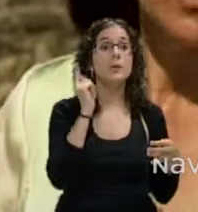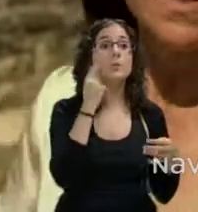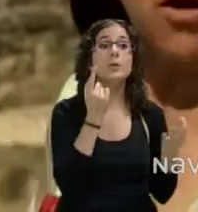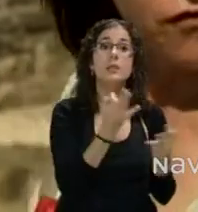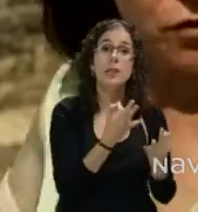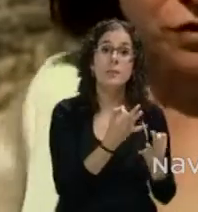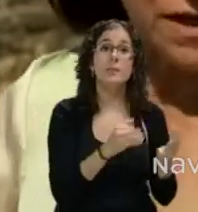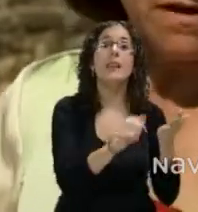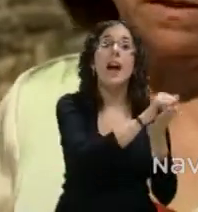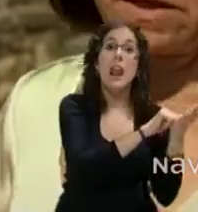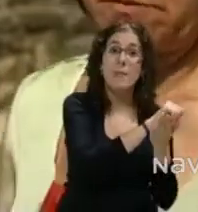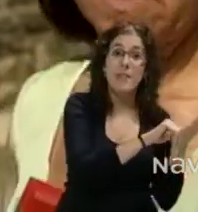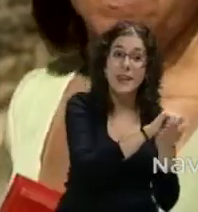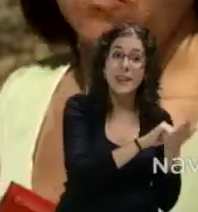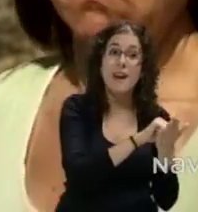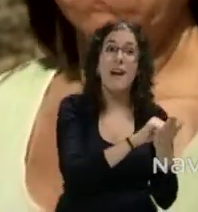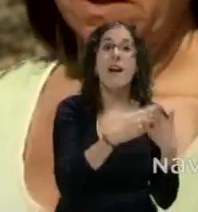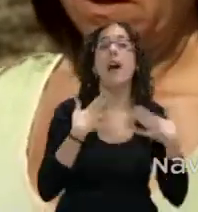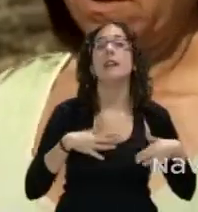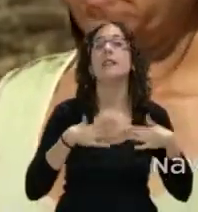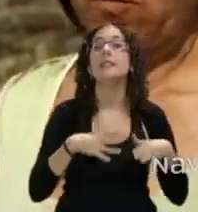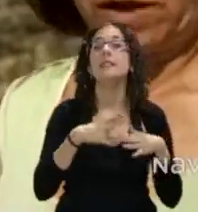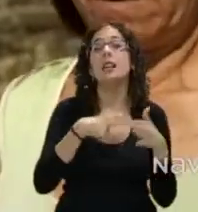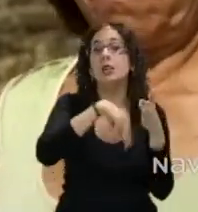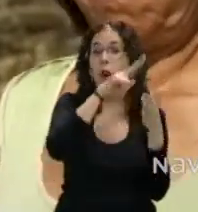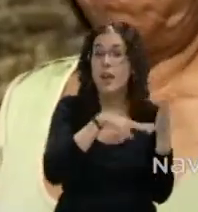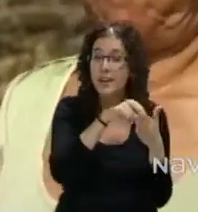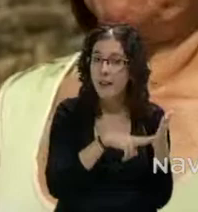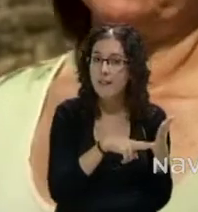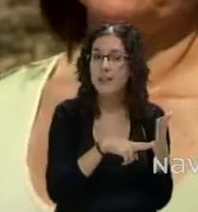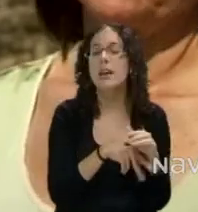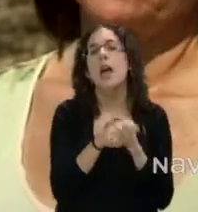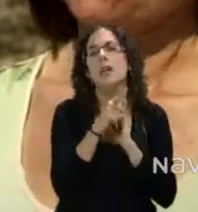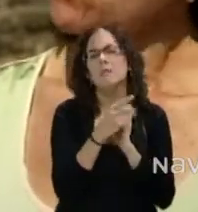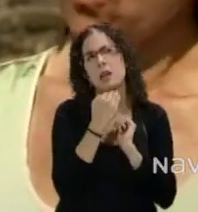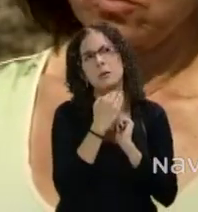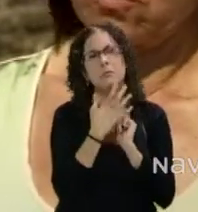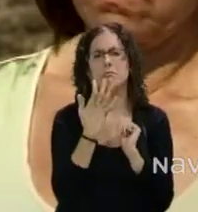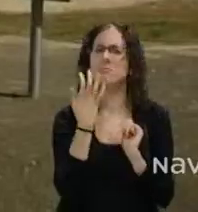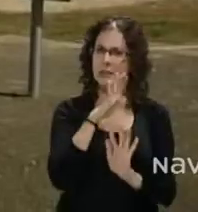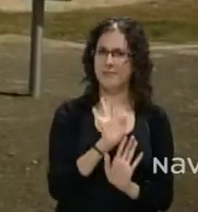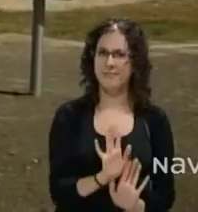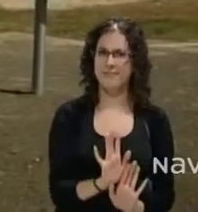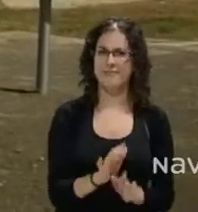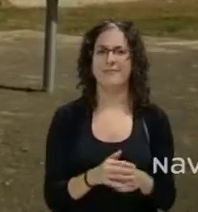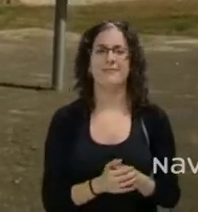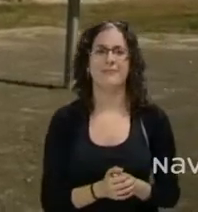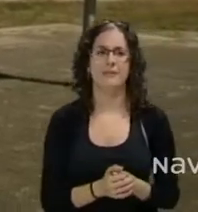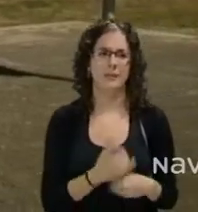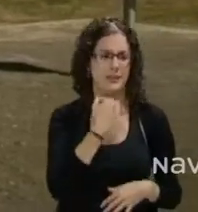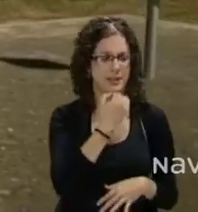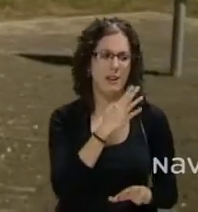lavandería, tintorería o fulónica, que también es algo peculiar. Todo el conjunto de la